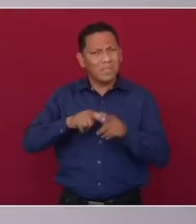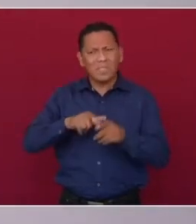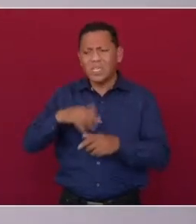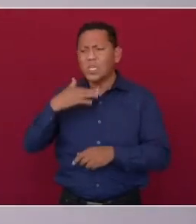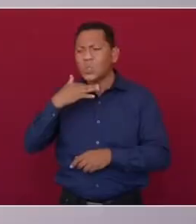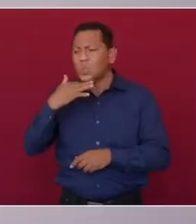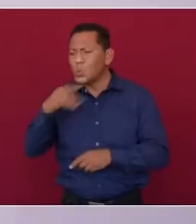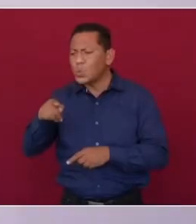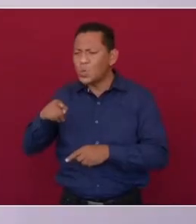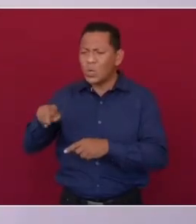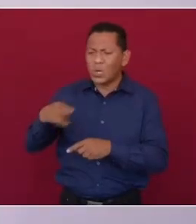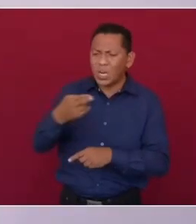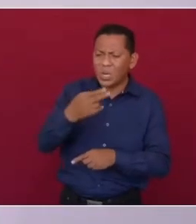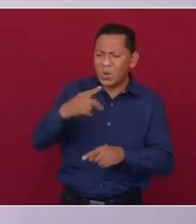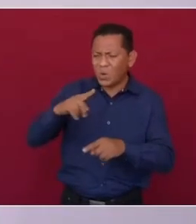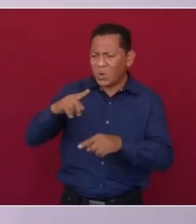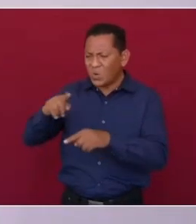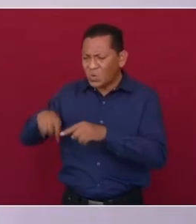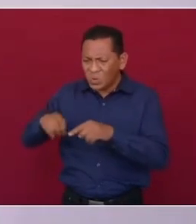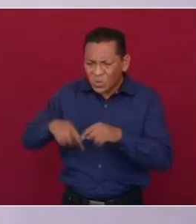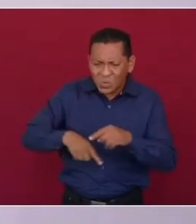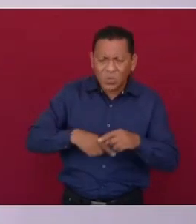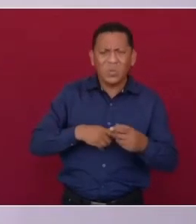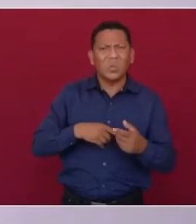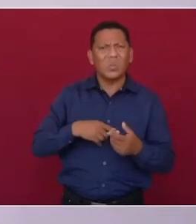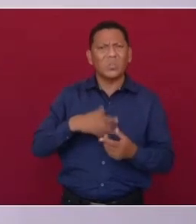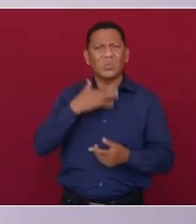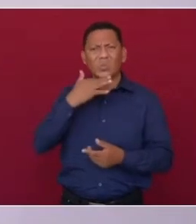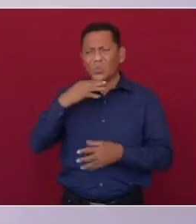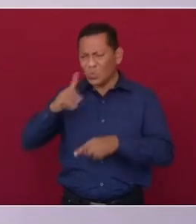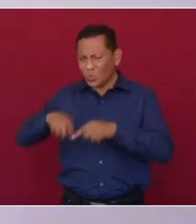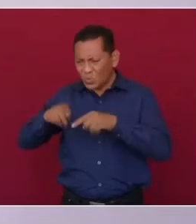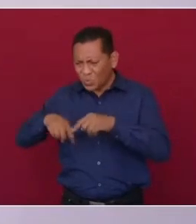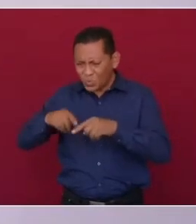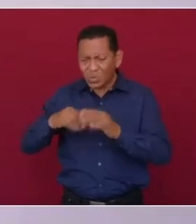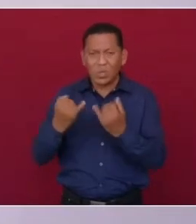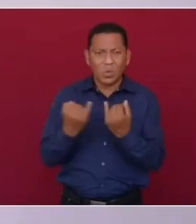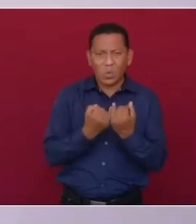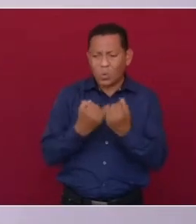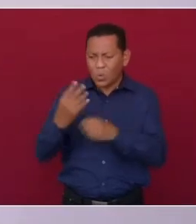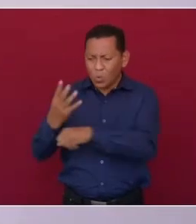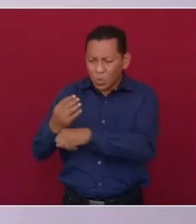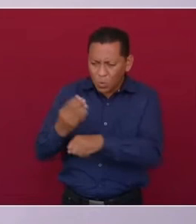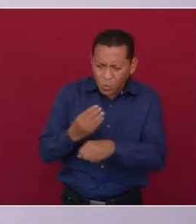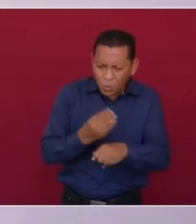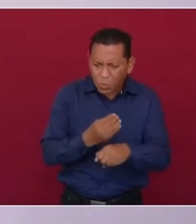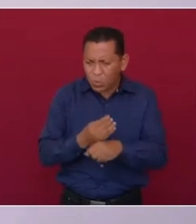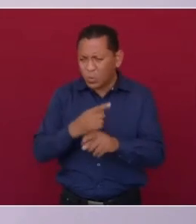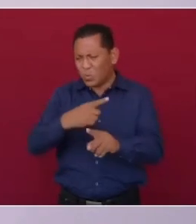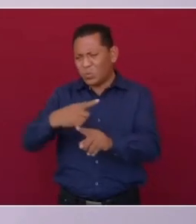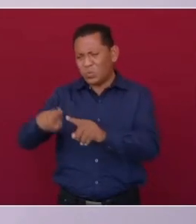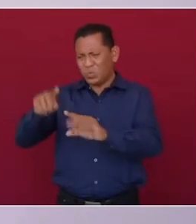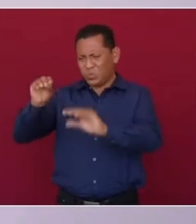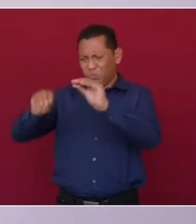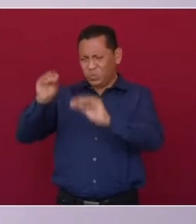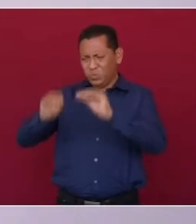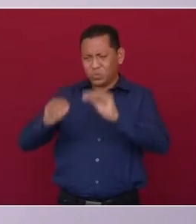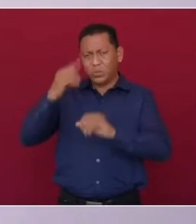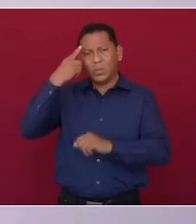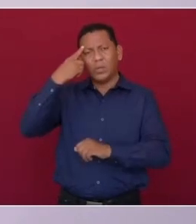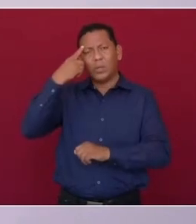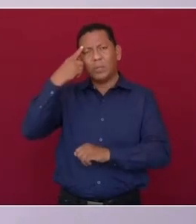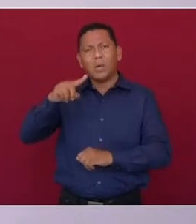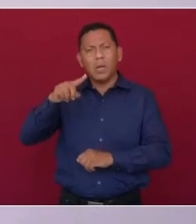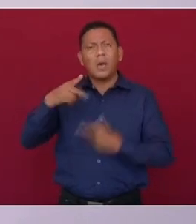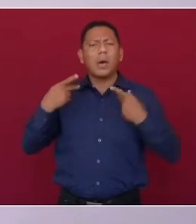desasolvando los ríos, arroyos, se están construyendo bordos y otras obras para proteger